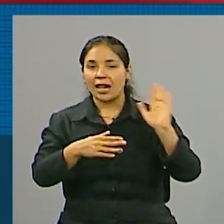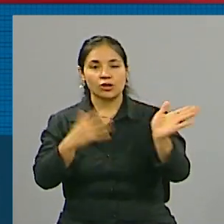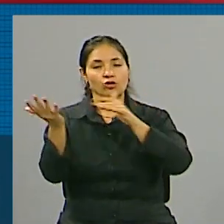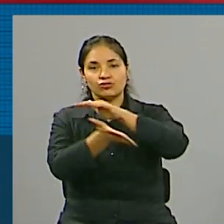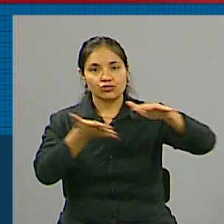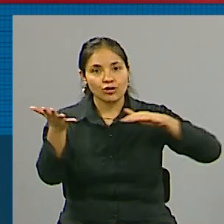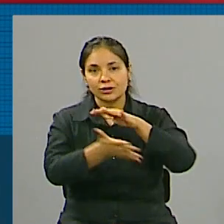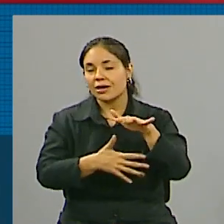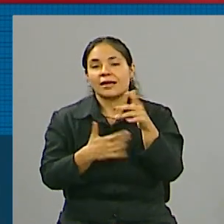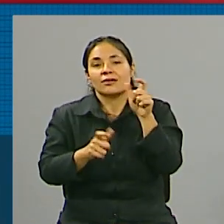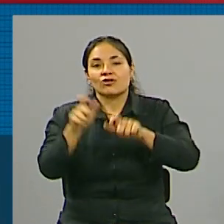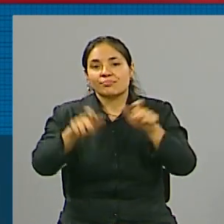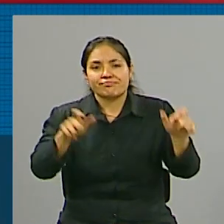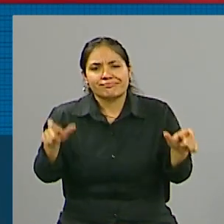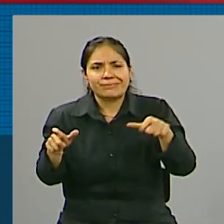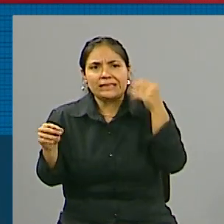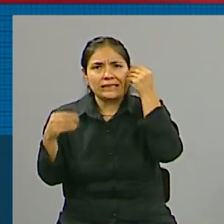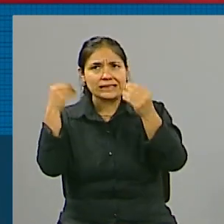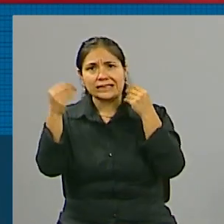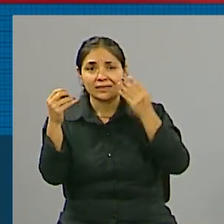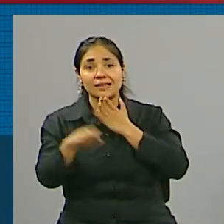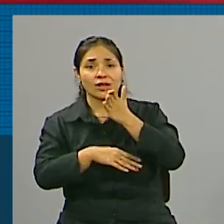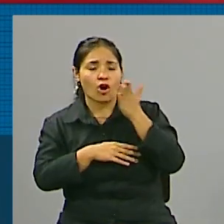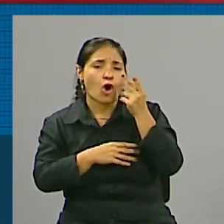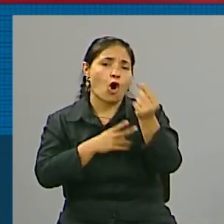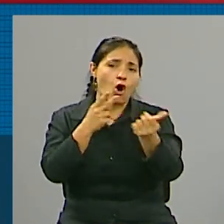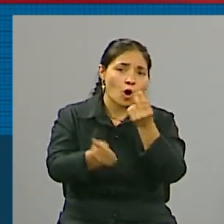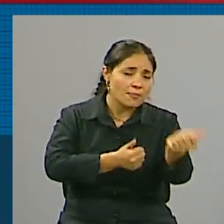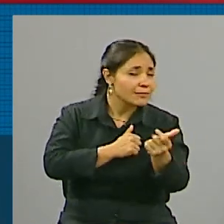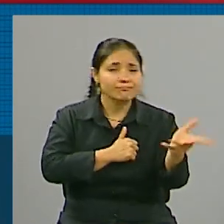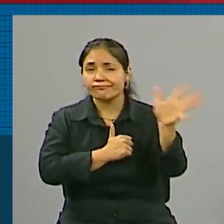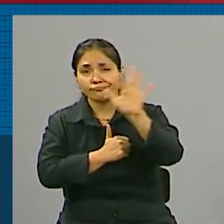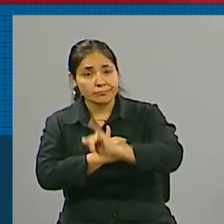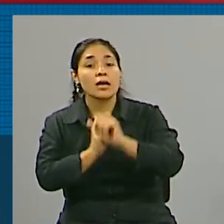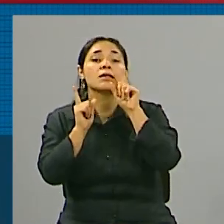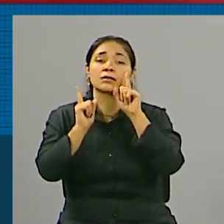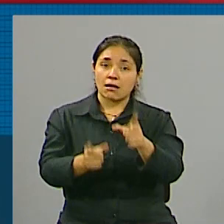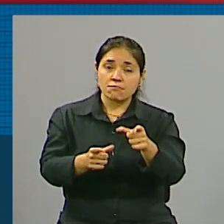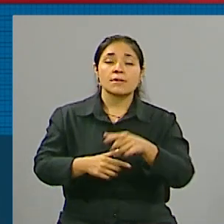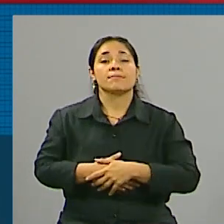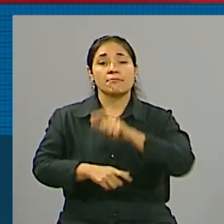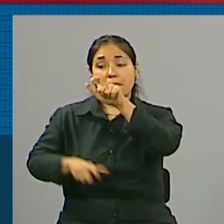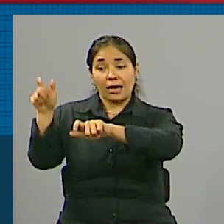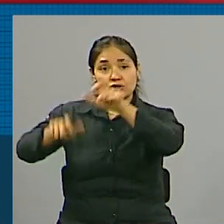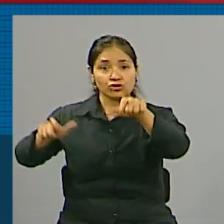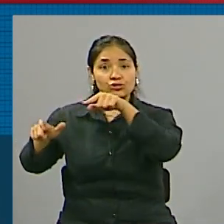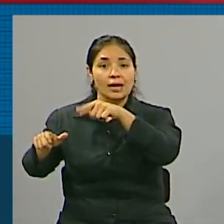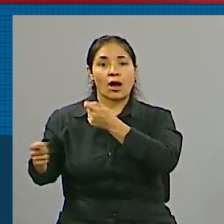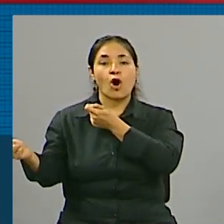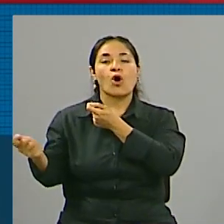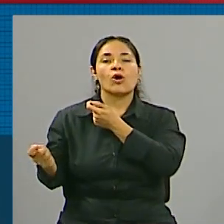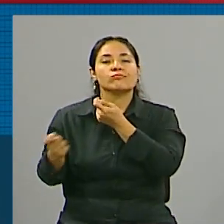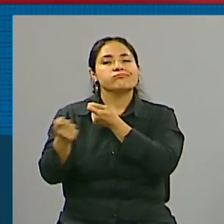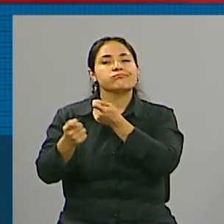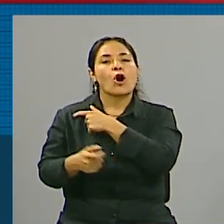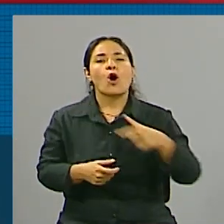como simples ciudadanos y ciudadanas que vamos a comprar todos los días, sino también para quienes llevan adelante el gobierno y quienes de